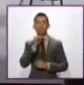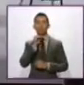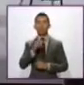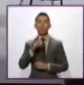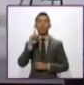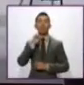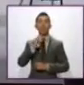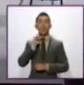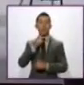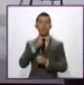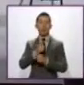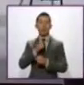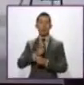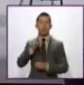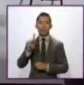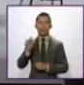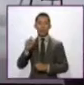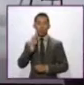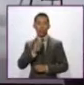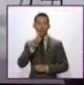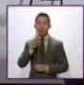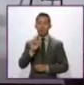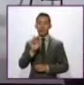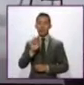Penélope primero,